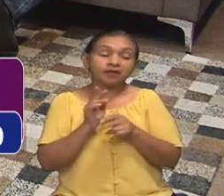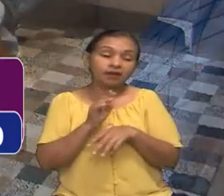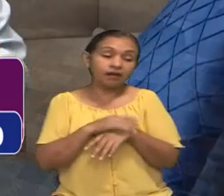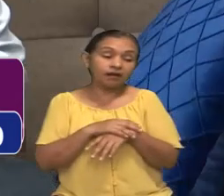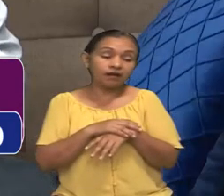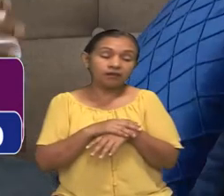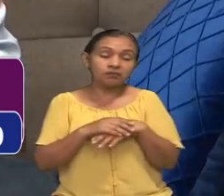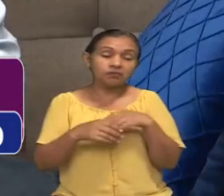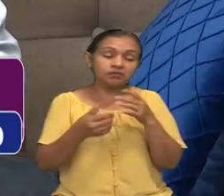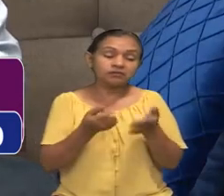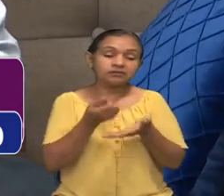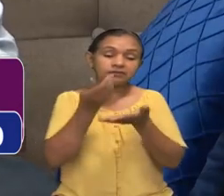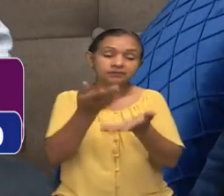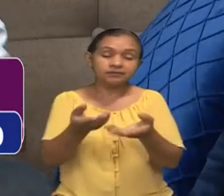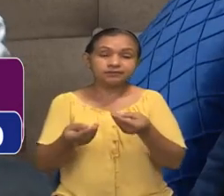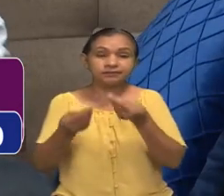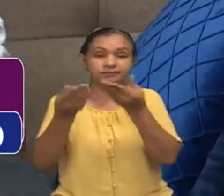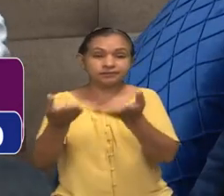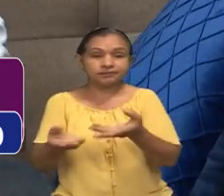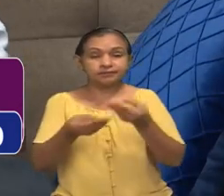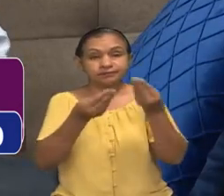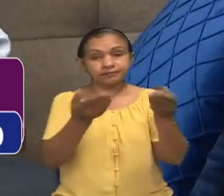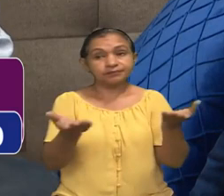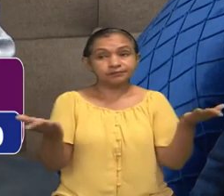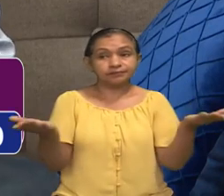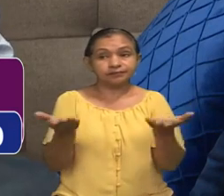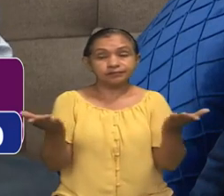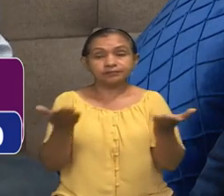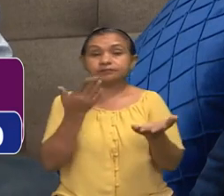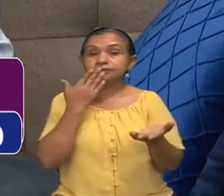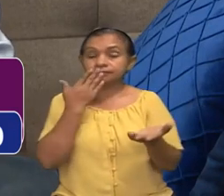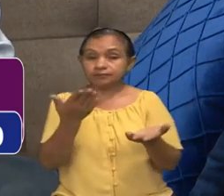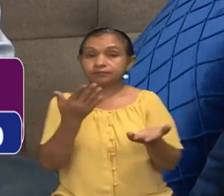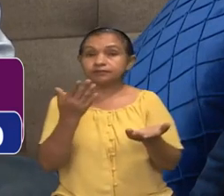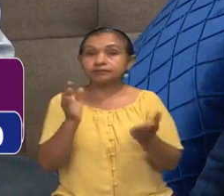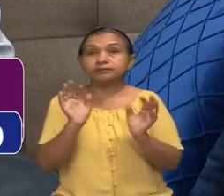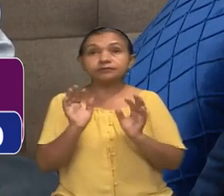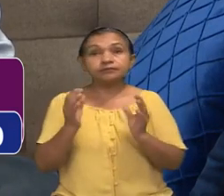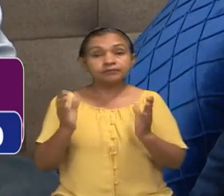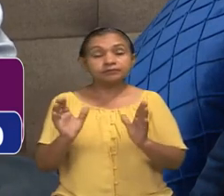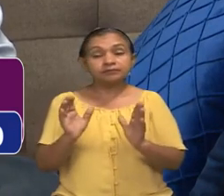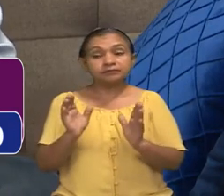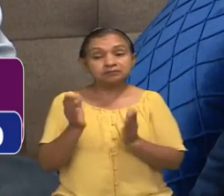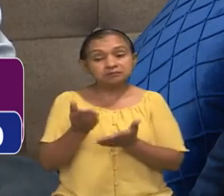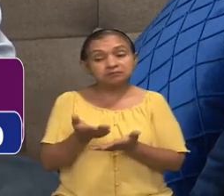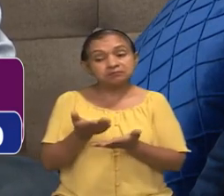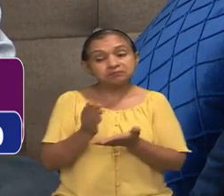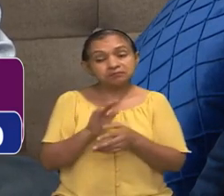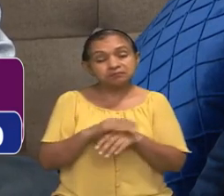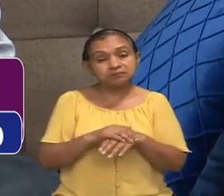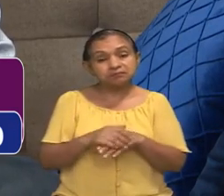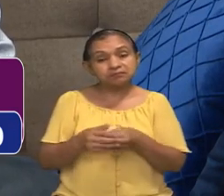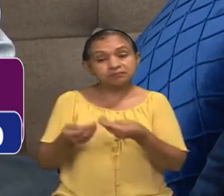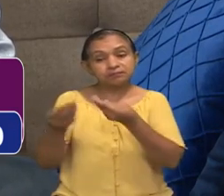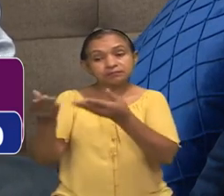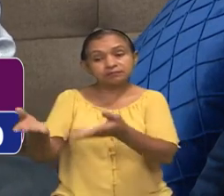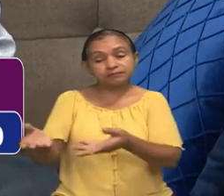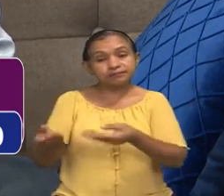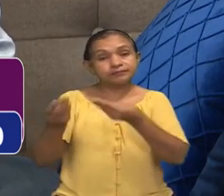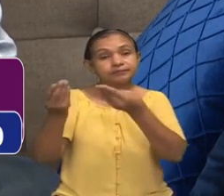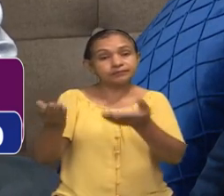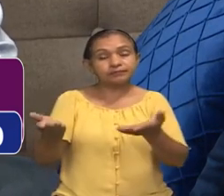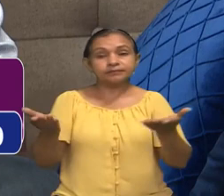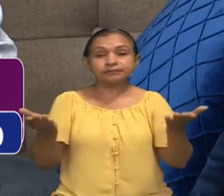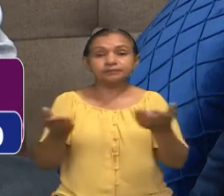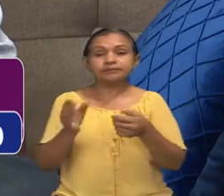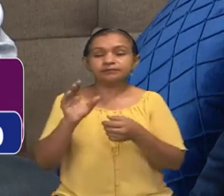que, claro, siempre muy oportunos, claro, con buena voluntad, pero era una dádiva, es decir, lo que precisamente recibían.